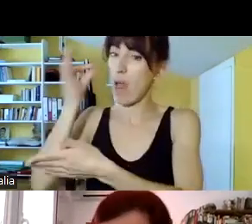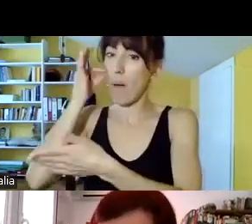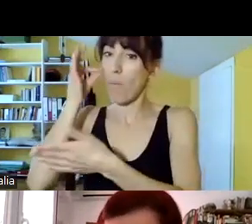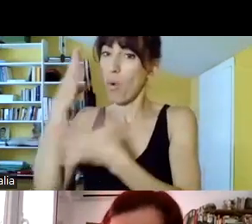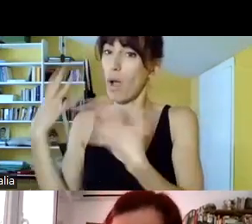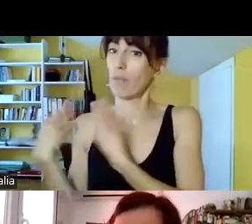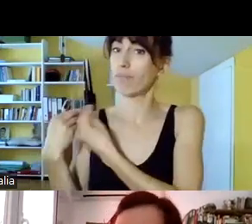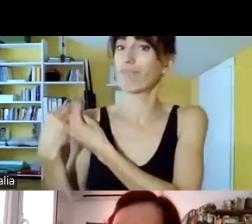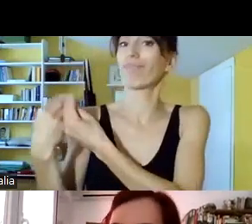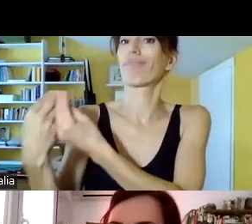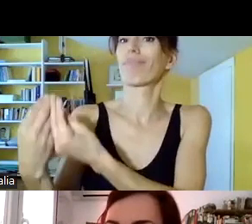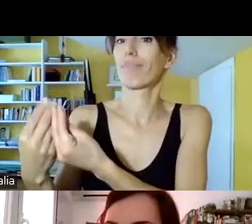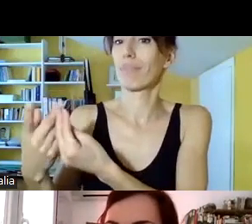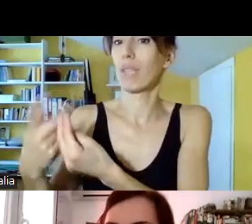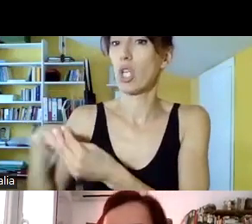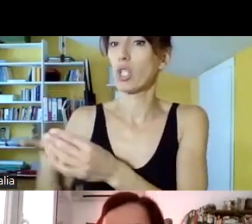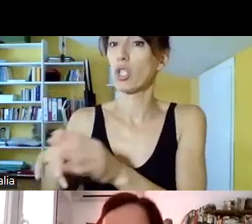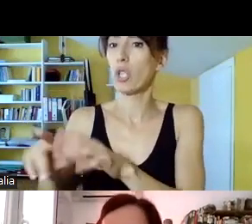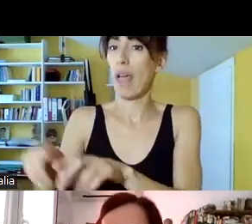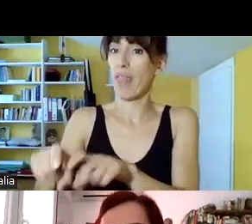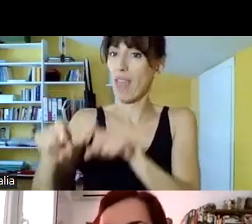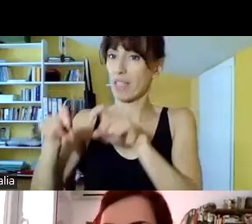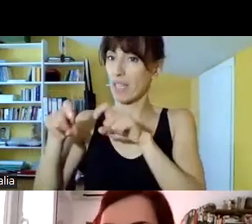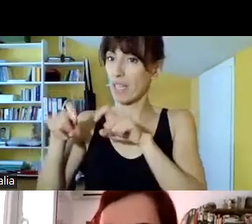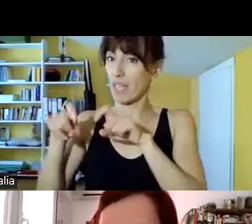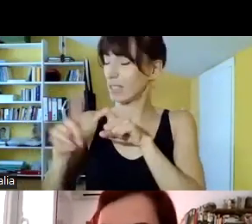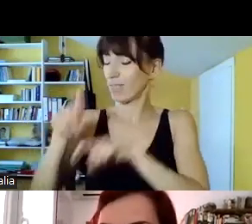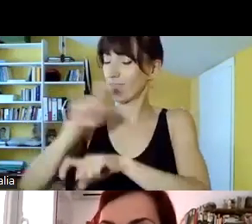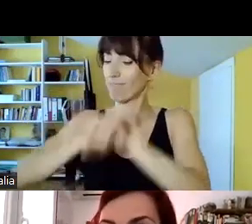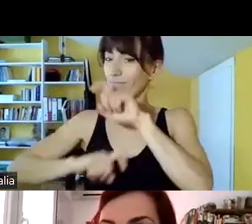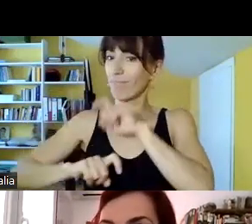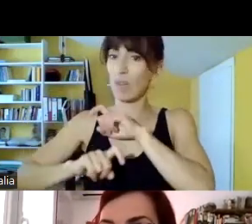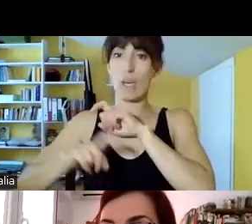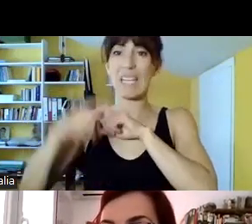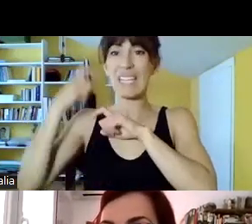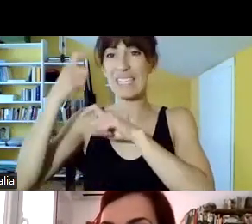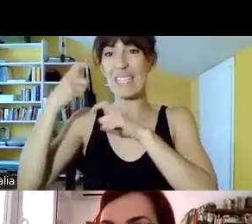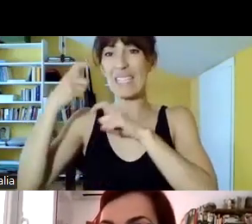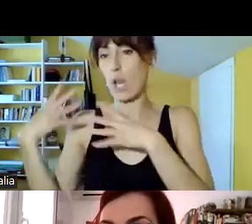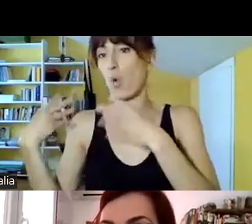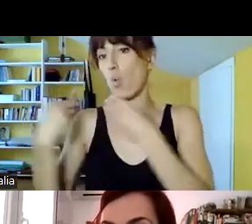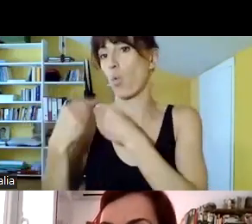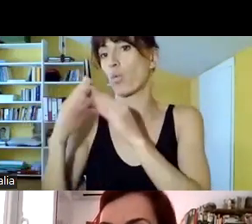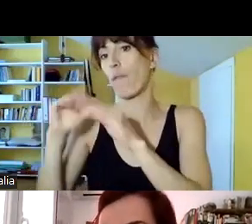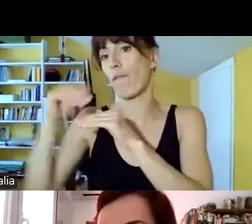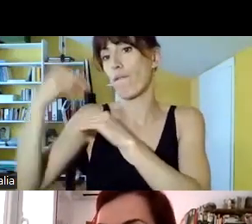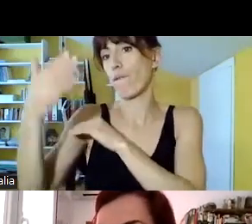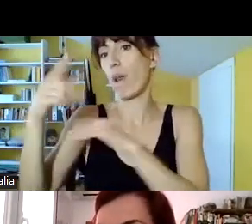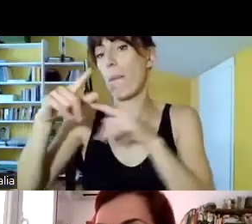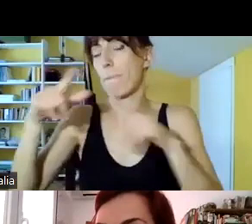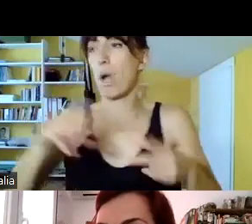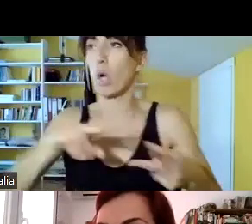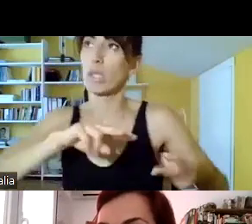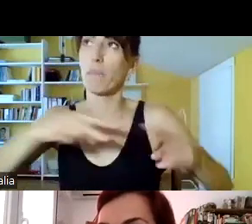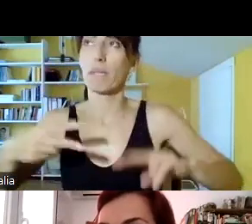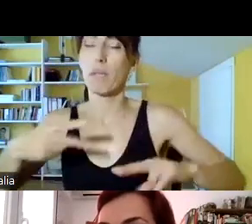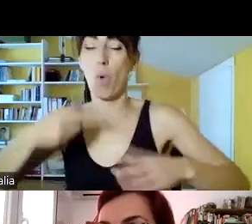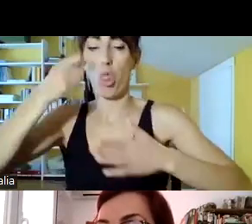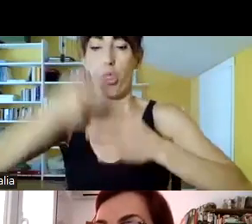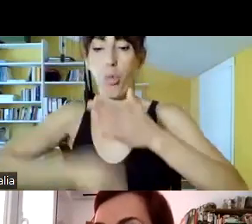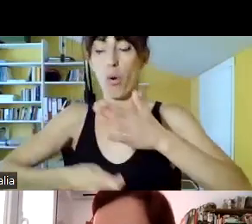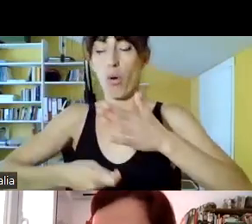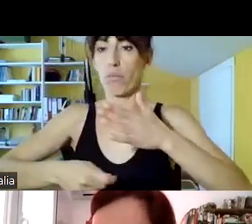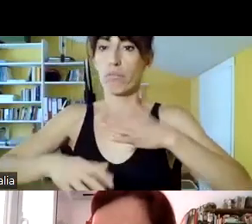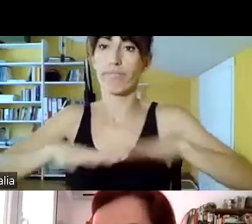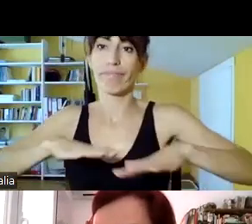llevarnosla de los pelos hacia atrás, sino intentar salirnos juntas de este marco interpretativo rígido en la